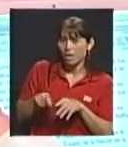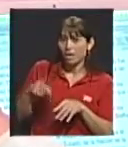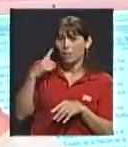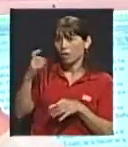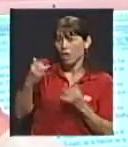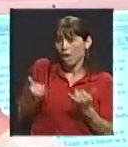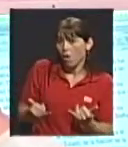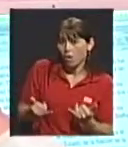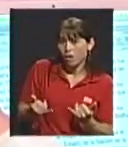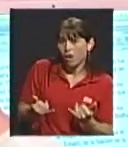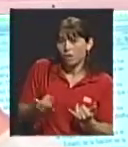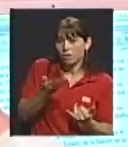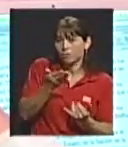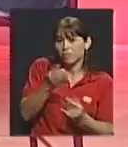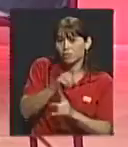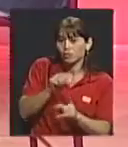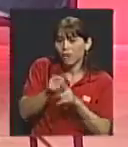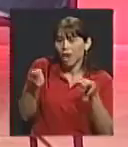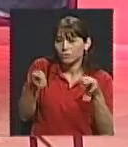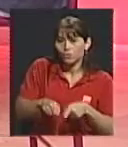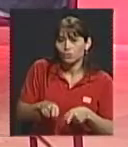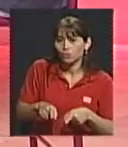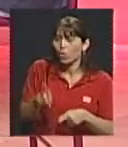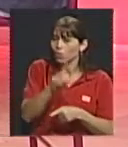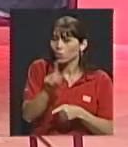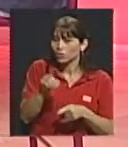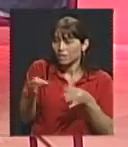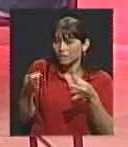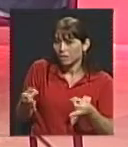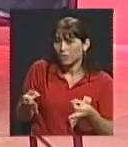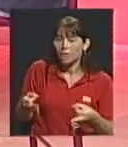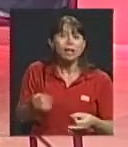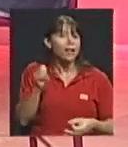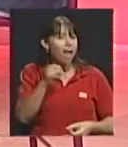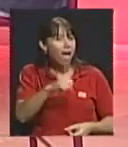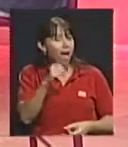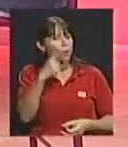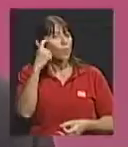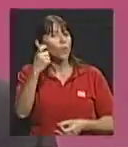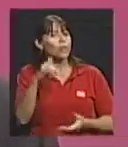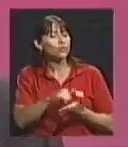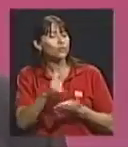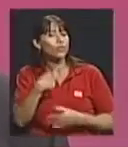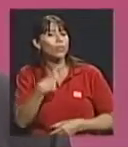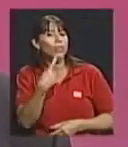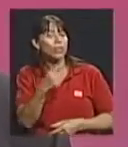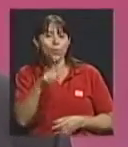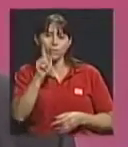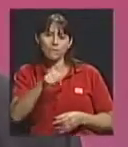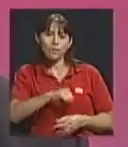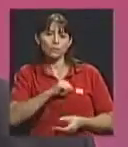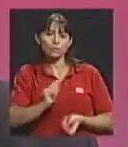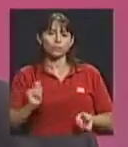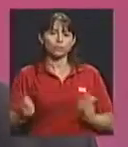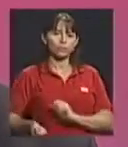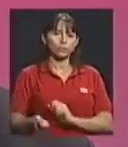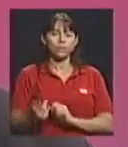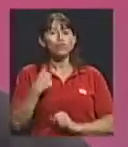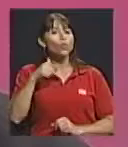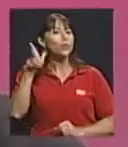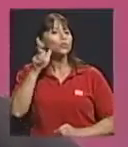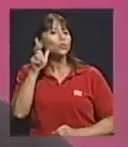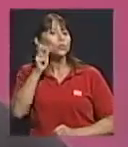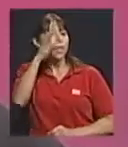no se están llevando acusaciones finalmente Claro claro por eso yo digo hay que cambiar de actitud yo he escuchado a la